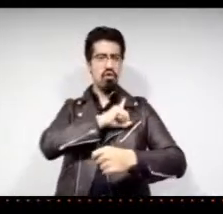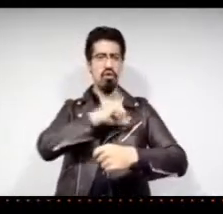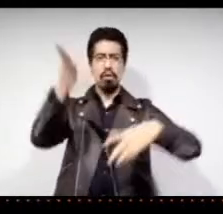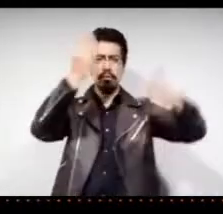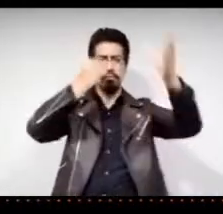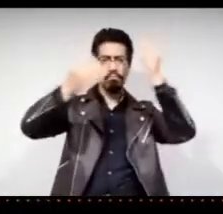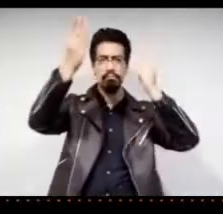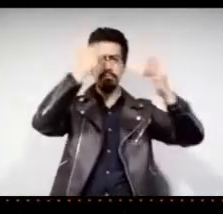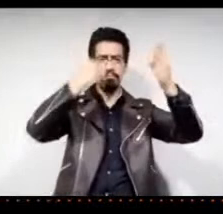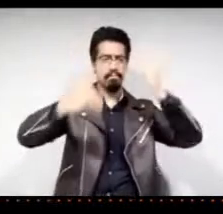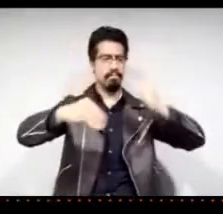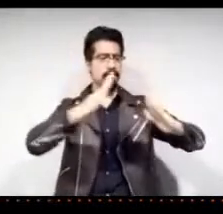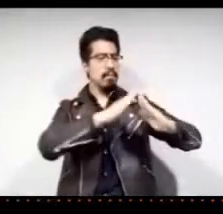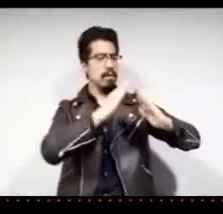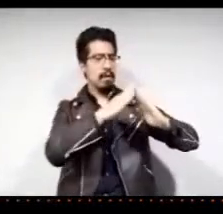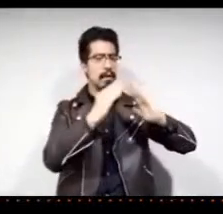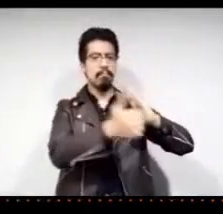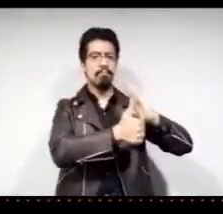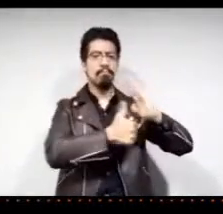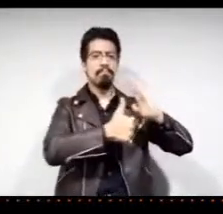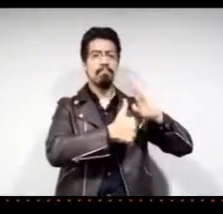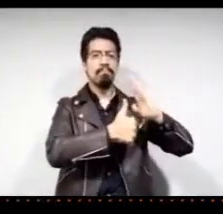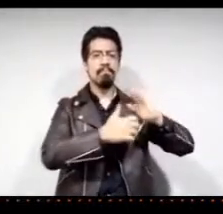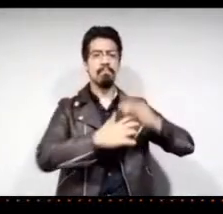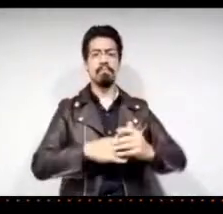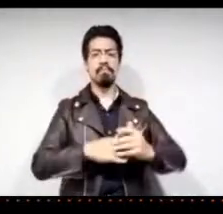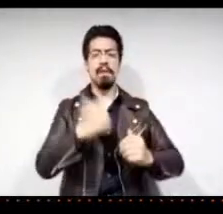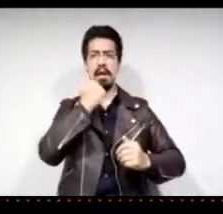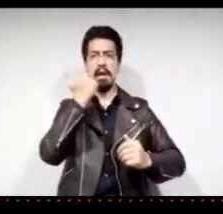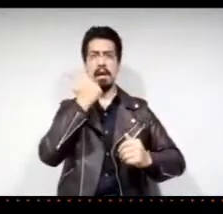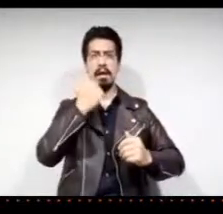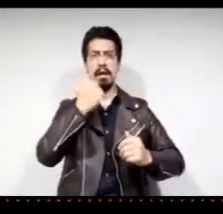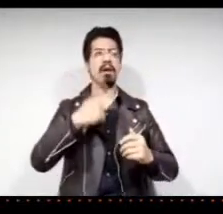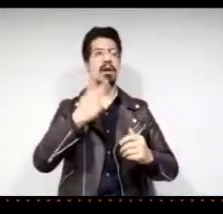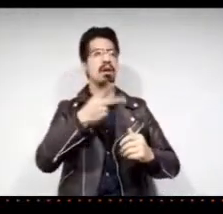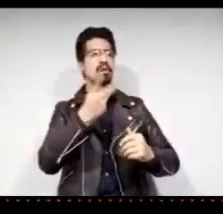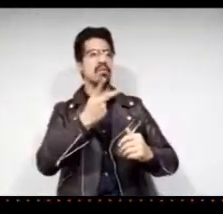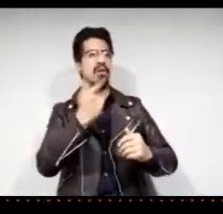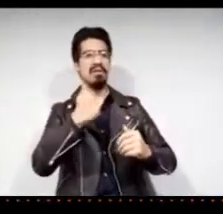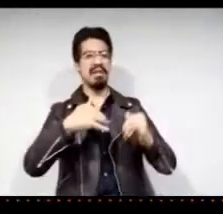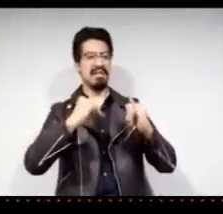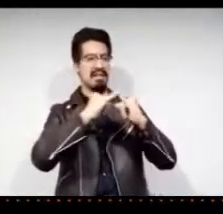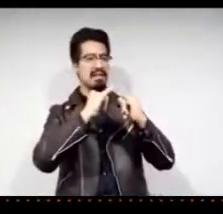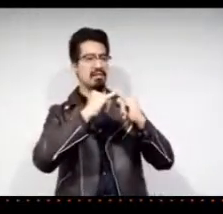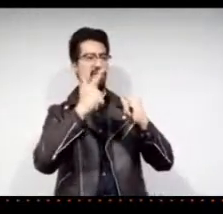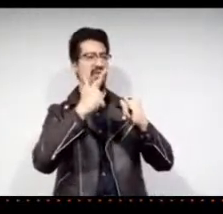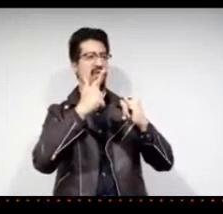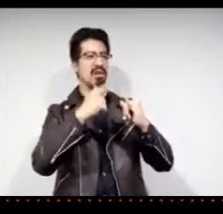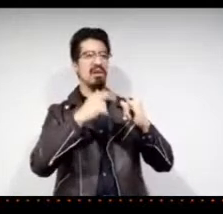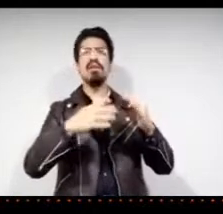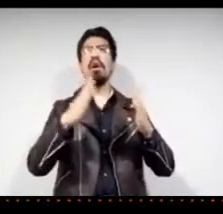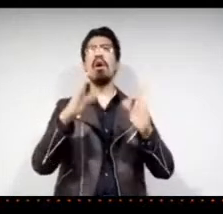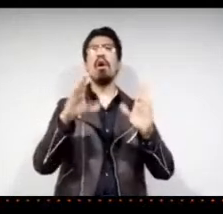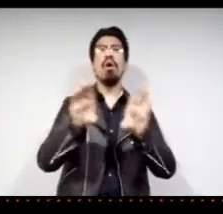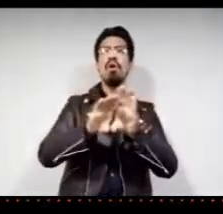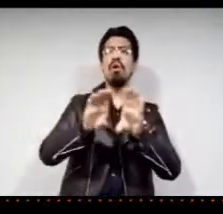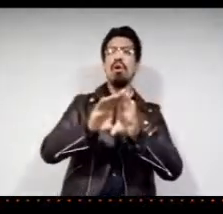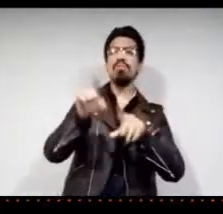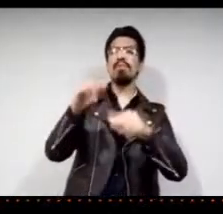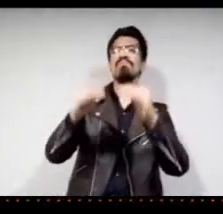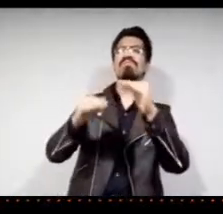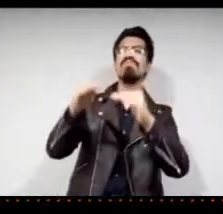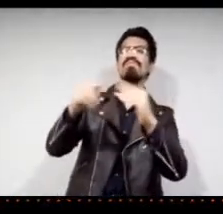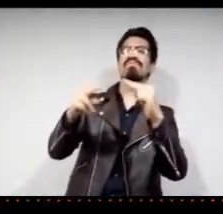confinamiento, ¿no? Nos preguntan si se han medido en sus instituciones este compromiso de los estudiantes. Yo